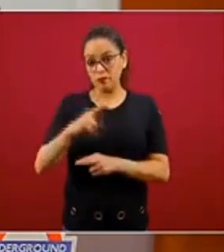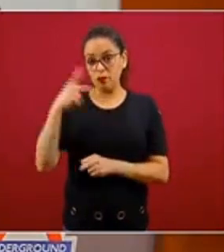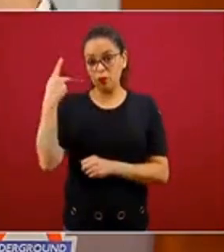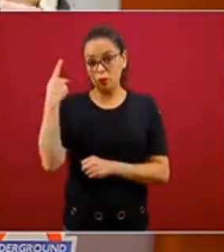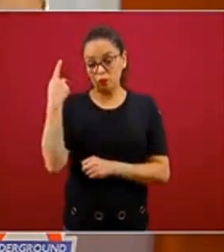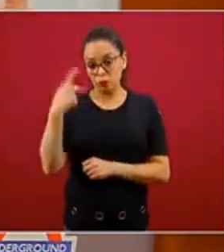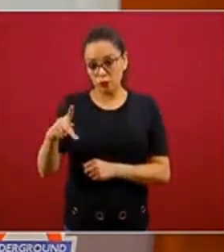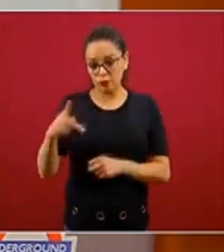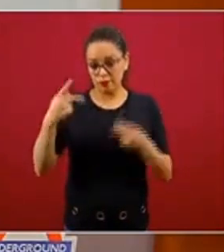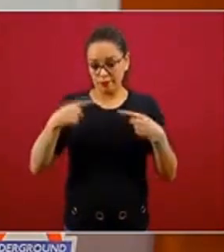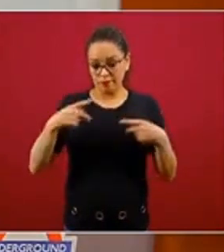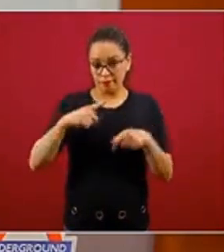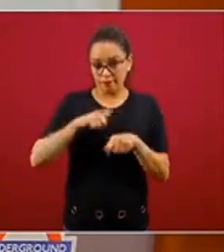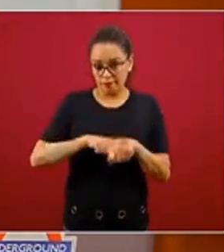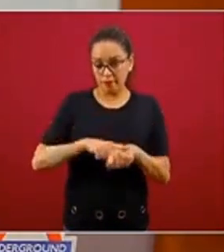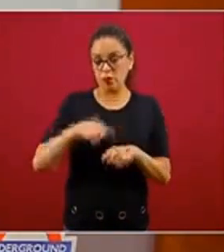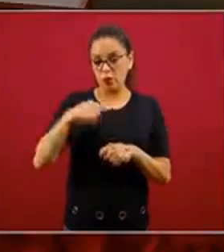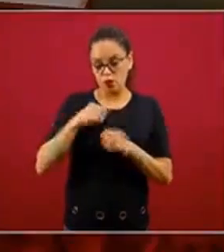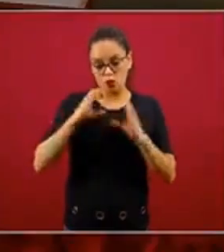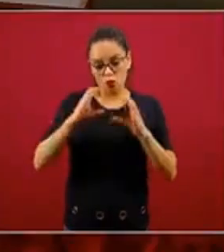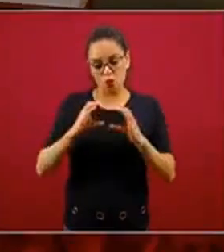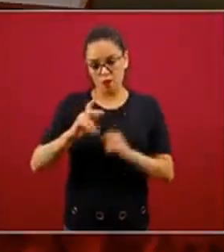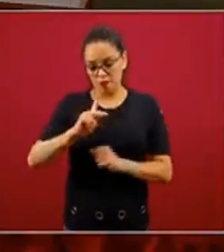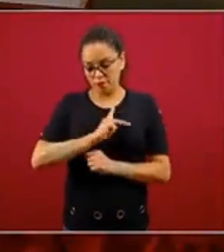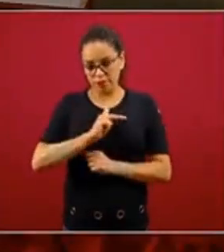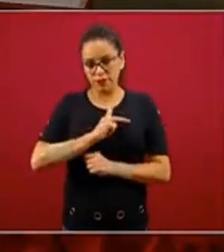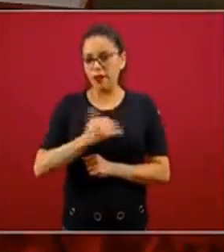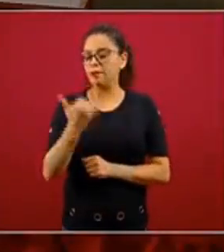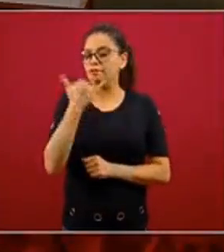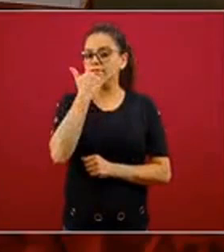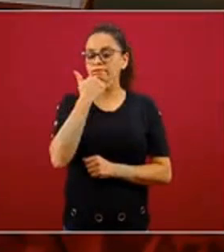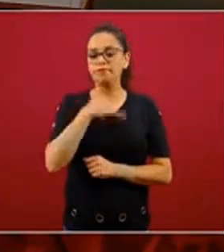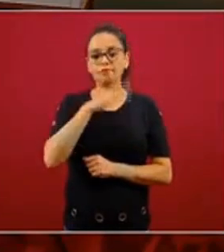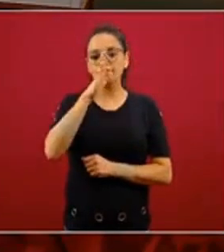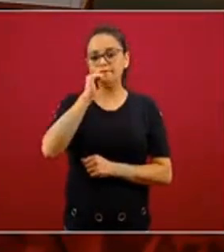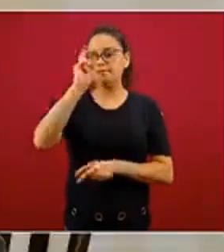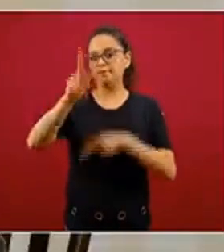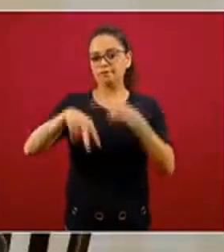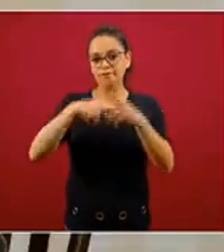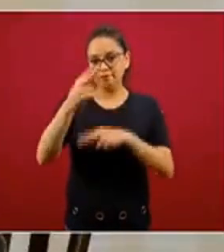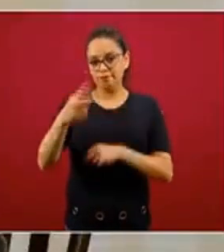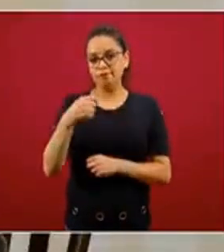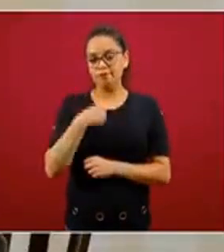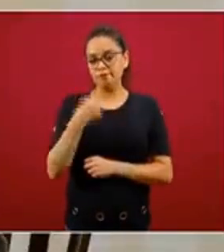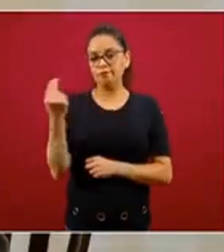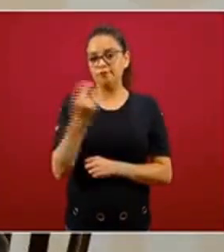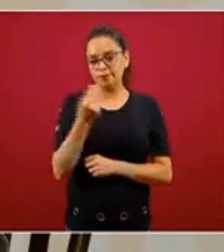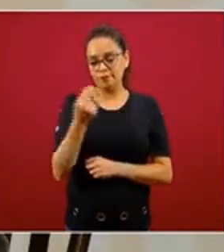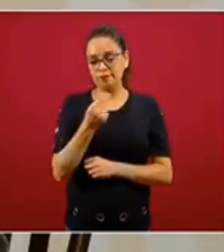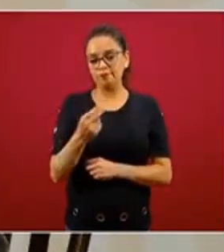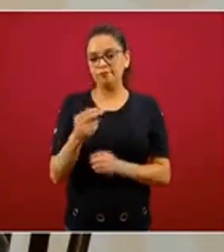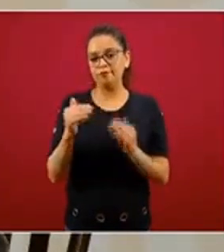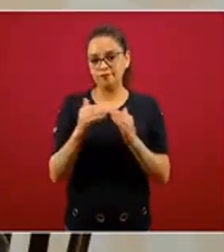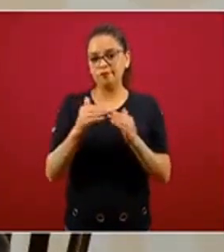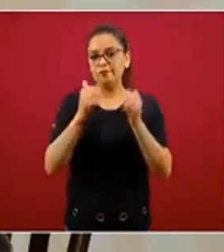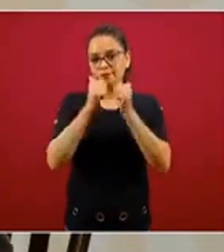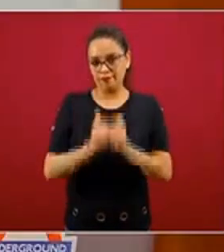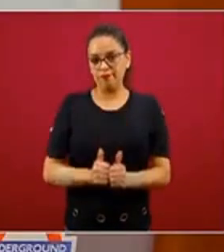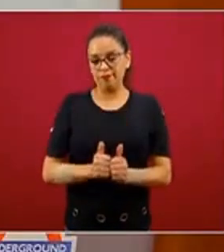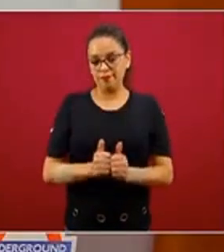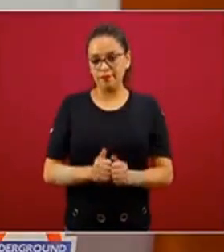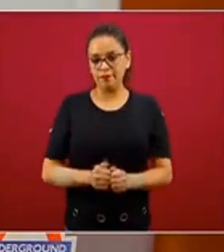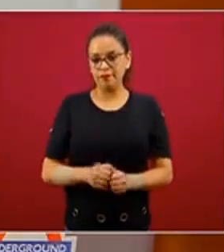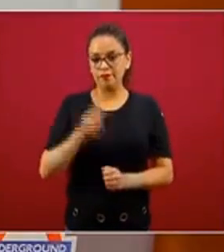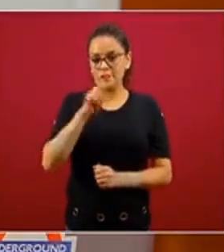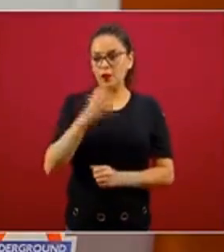cuido yo y así cuido a los demás, dijo no puedo asistir, debo quedarme en casa. Te agradecemos mucho, Ernesto, a todas